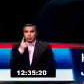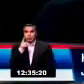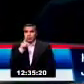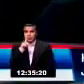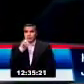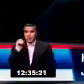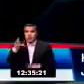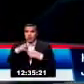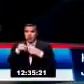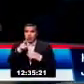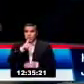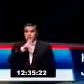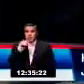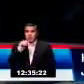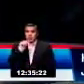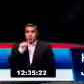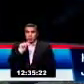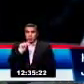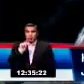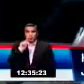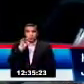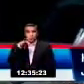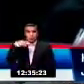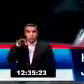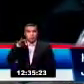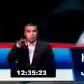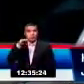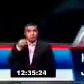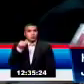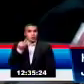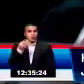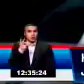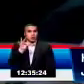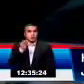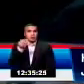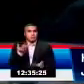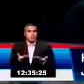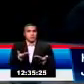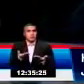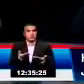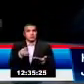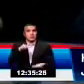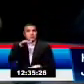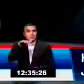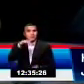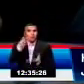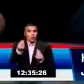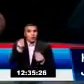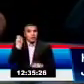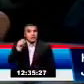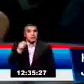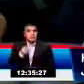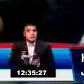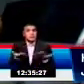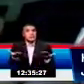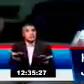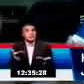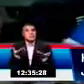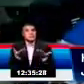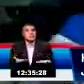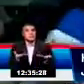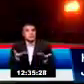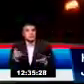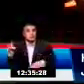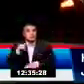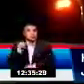billete del más alto nivel, o sea, $100? ¿Cuánto es? ¿Cuántos deberíamos tener para esa cantidad? ¿Y cuánto pesaría